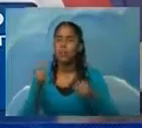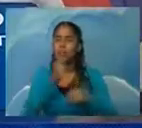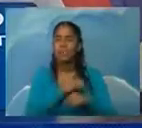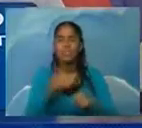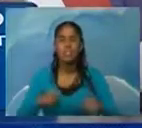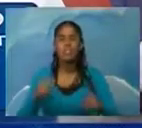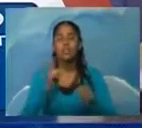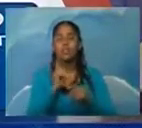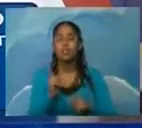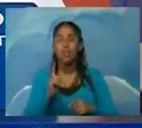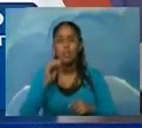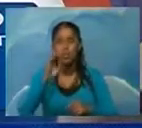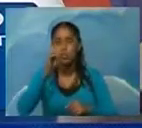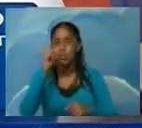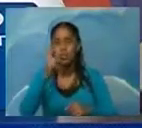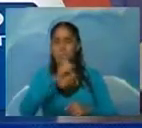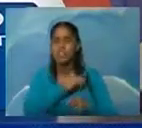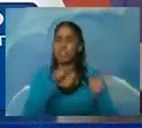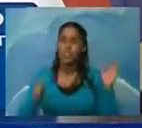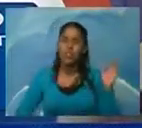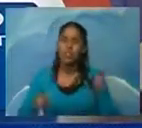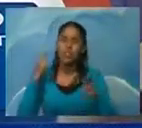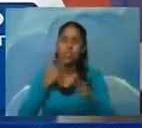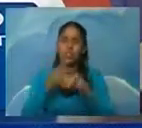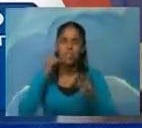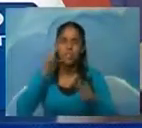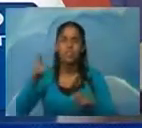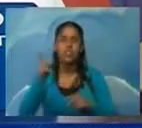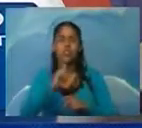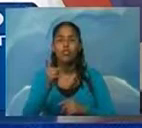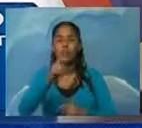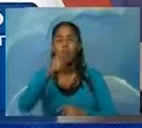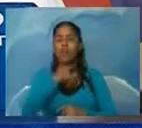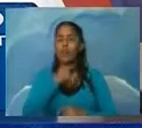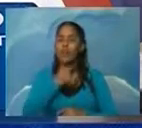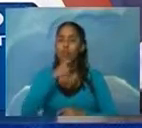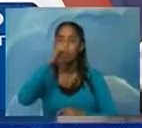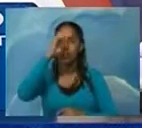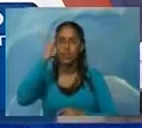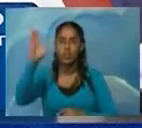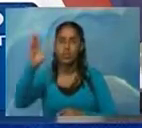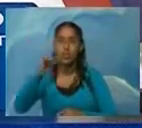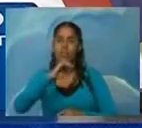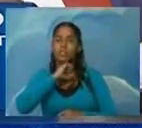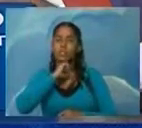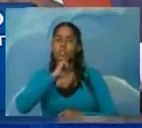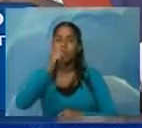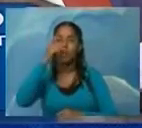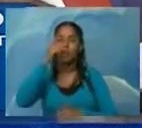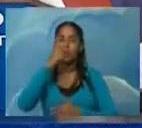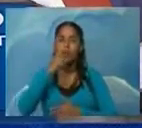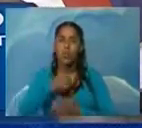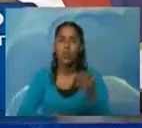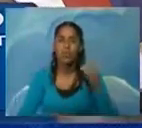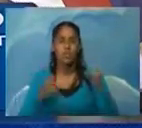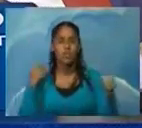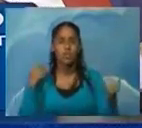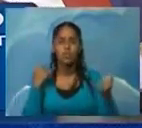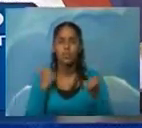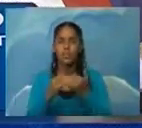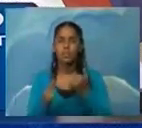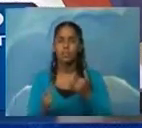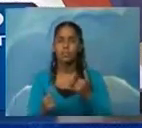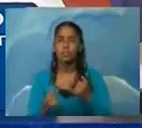el Señor reprenda al Amén. Diablo. Amén. Eso no le gusta a Dios, eso es prohibido